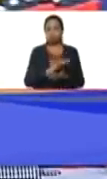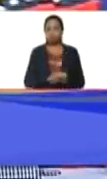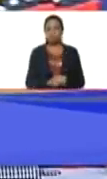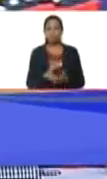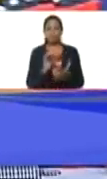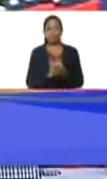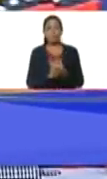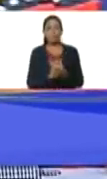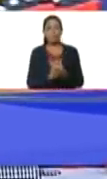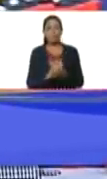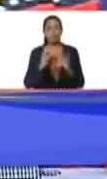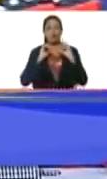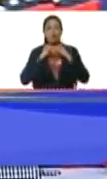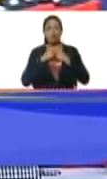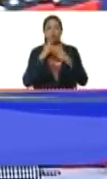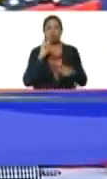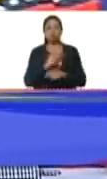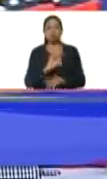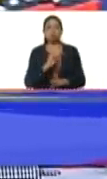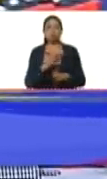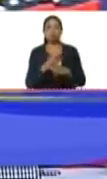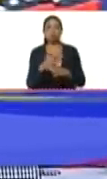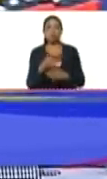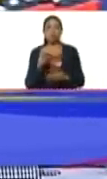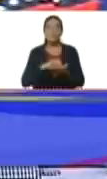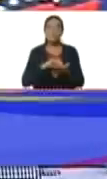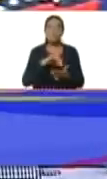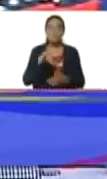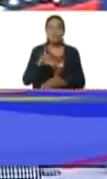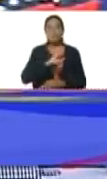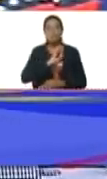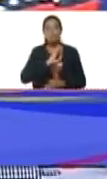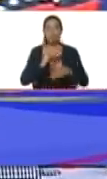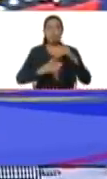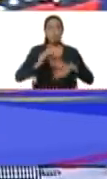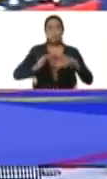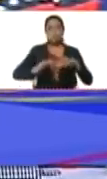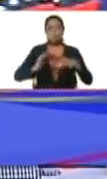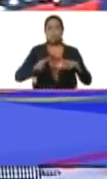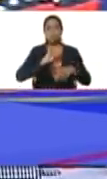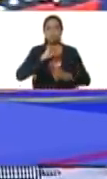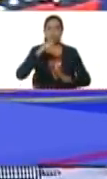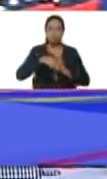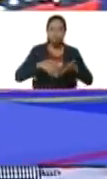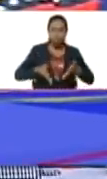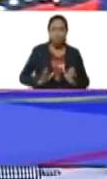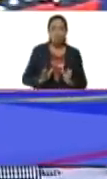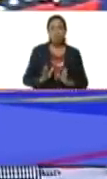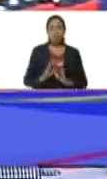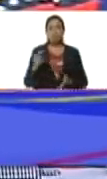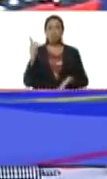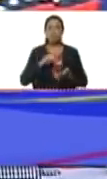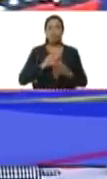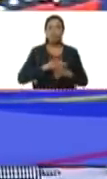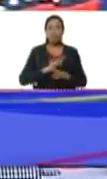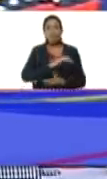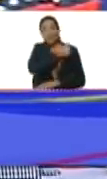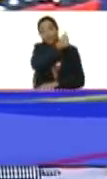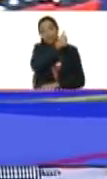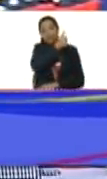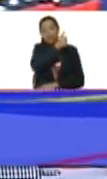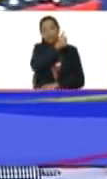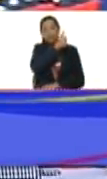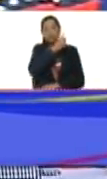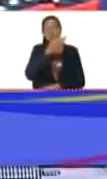Compañero Aristóbulo, no vino Aristóbulo para acá, a pesar de que es mirandino y barloventeño. Aristóbulo tenía que estar aquí, porque es el jefe